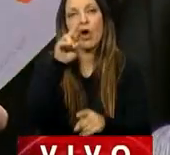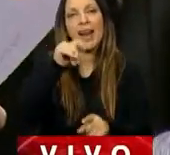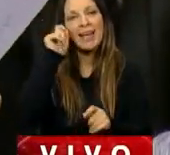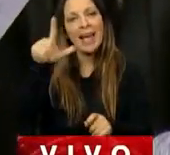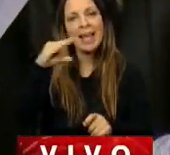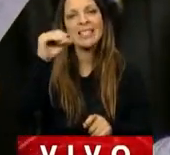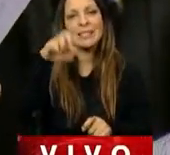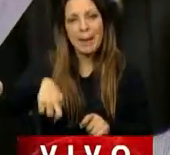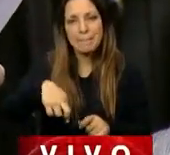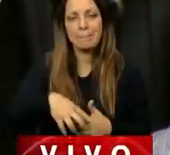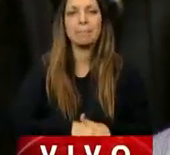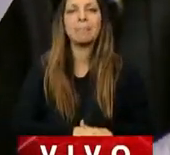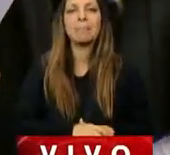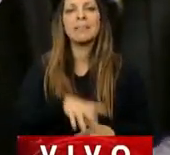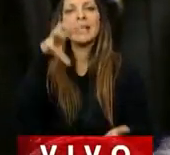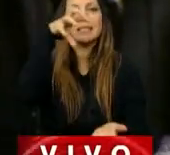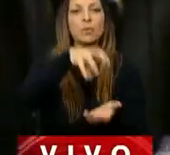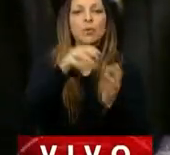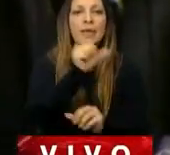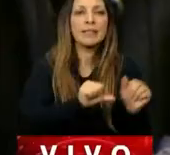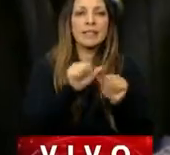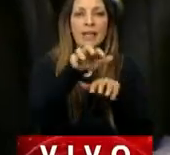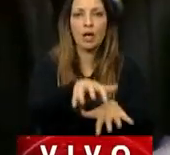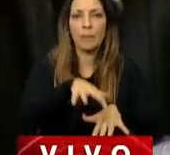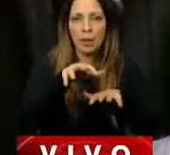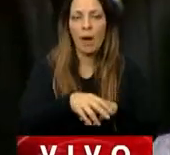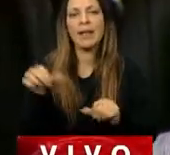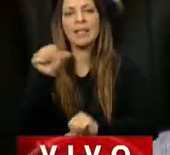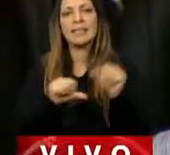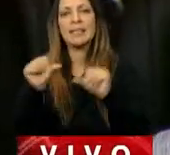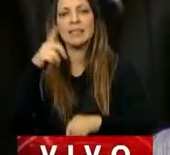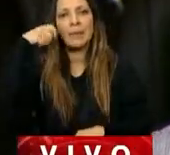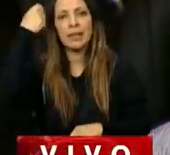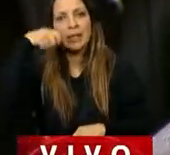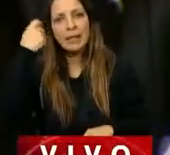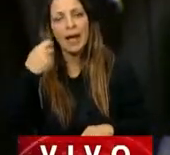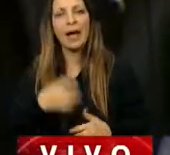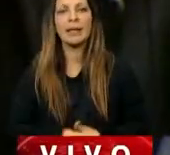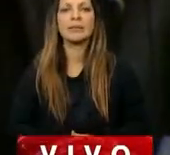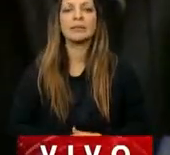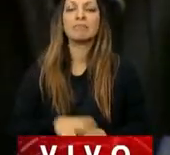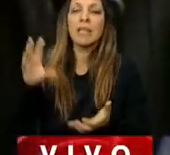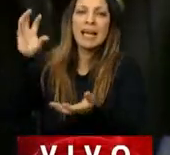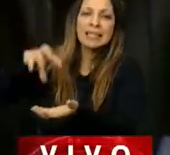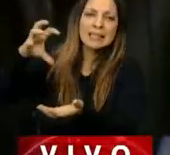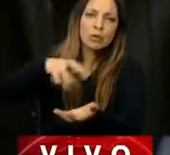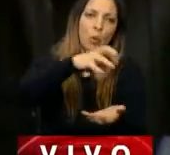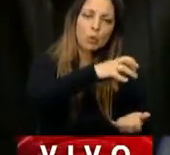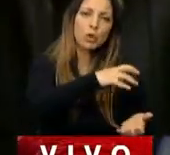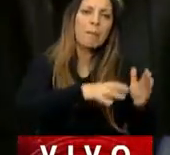Cham, el Instituto de Ciencias Agropecuarias, de Ciencias Veterinarias, todos institutos, la